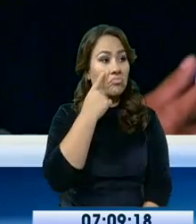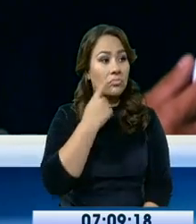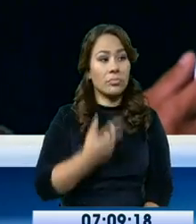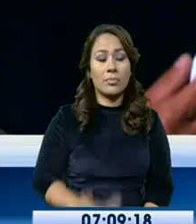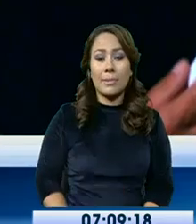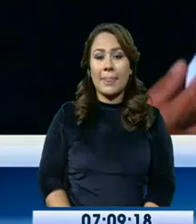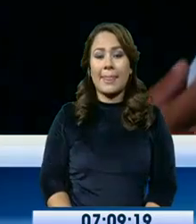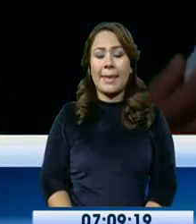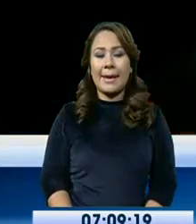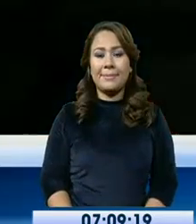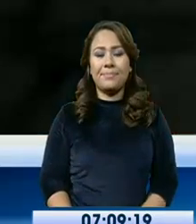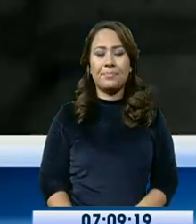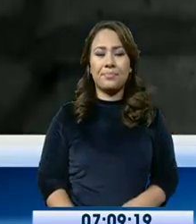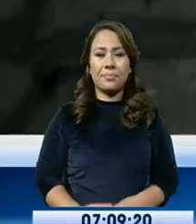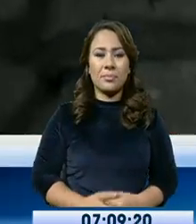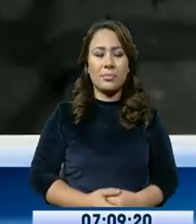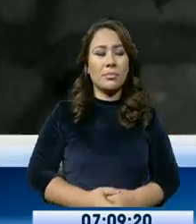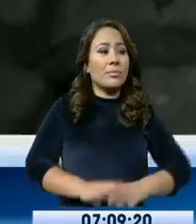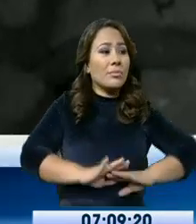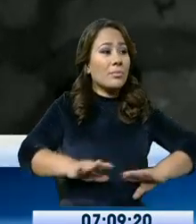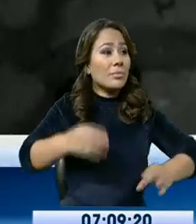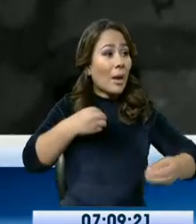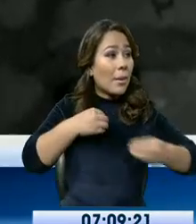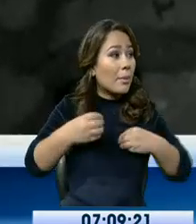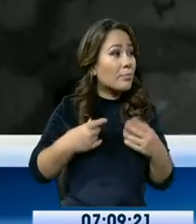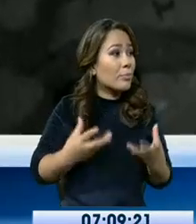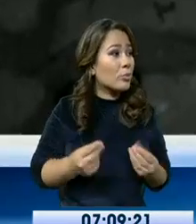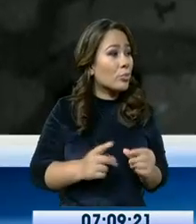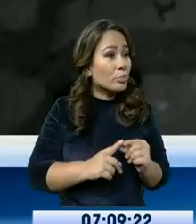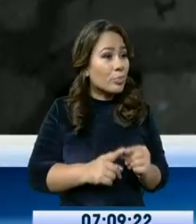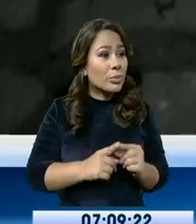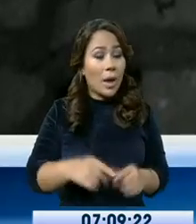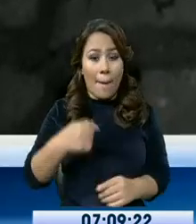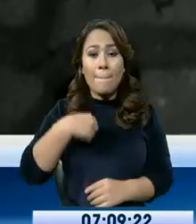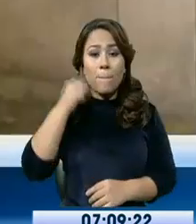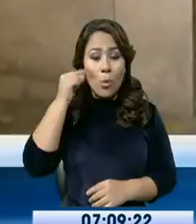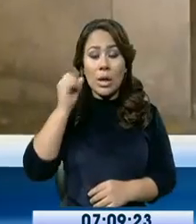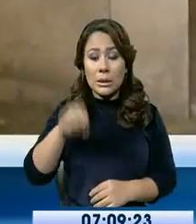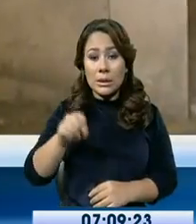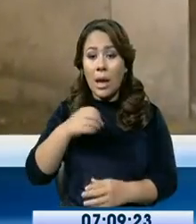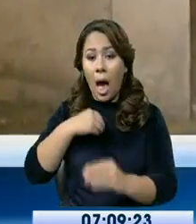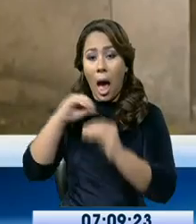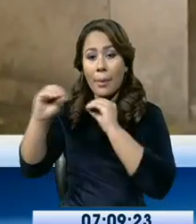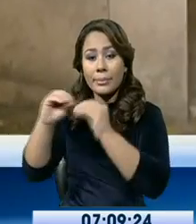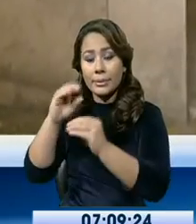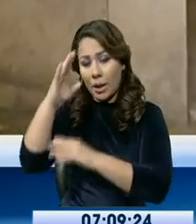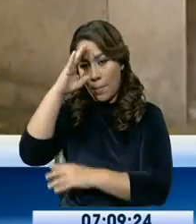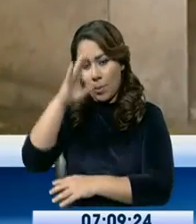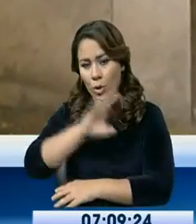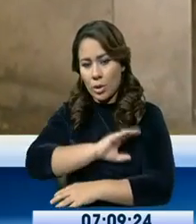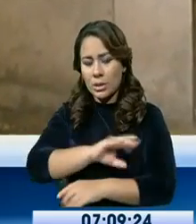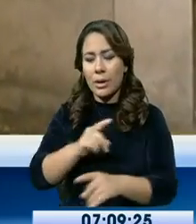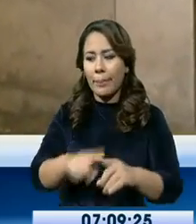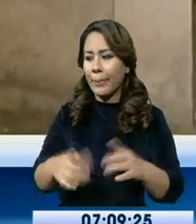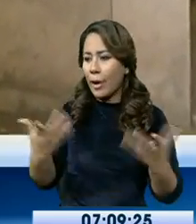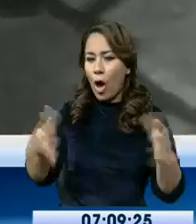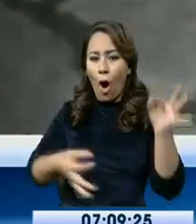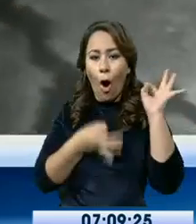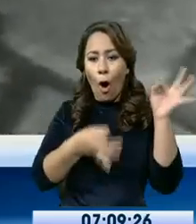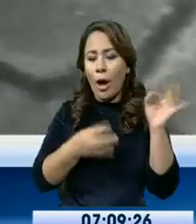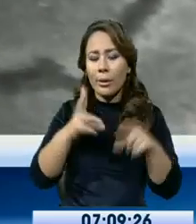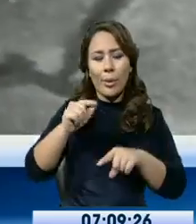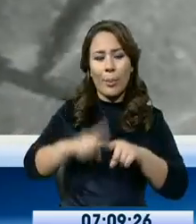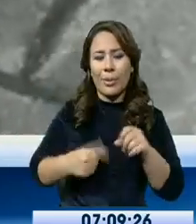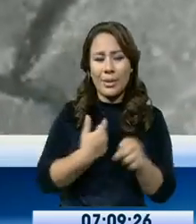para él y uno para ella. Ante las constantes amenazas, la mujer sacó una boleta de auxilio, pero ni el papel le salvó la